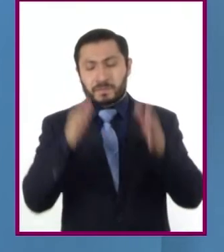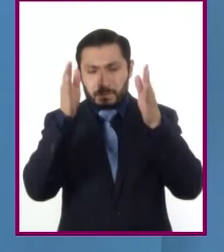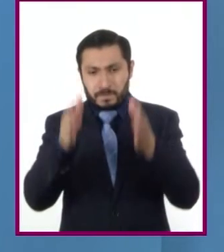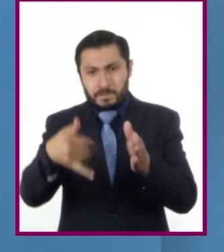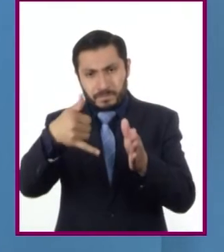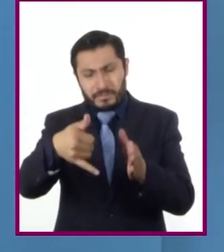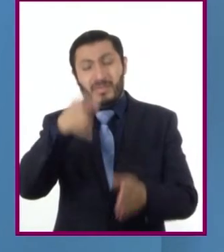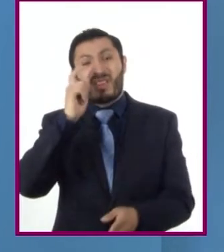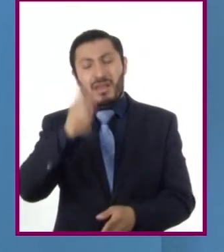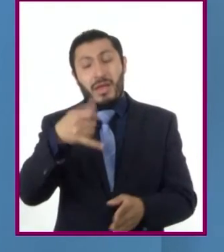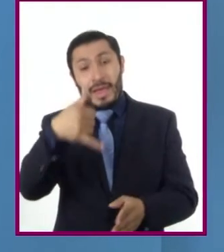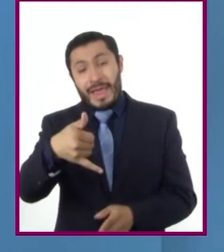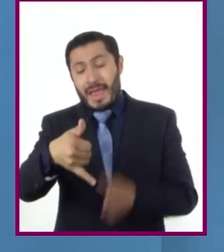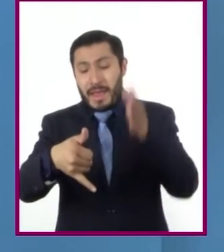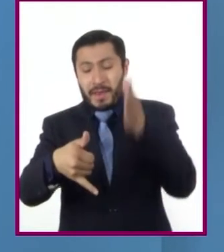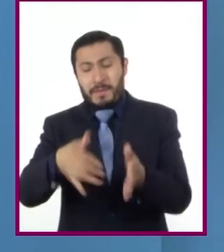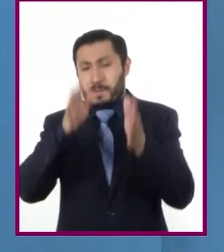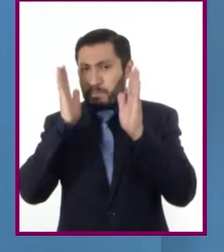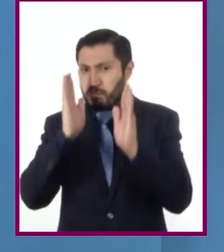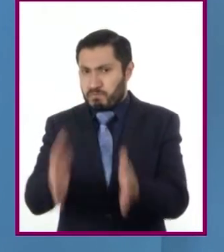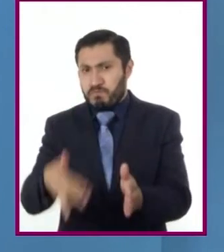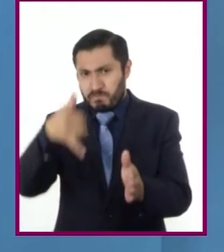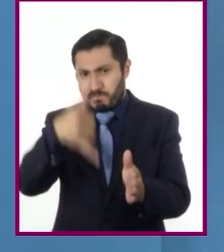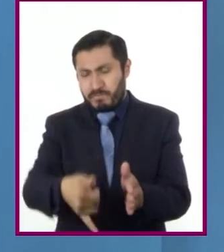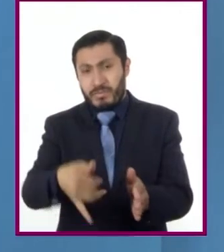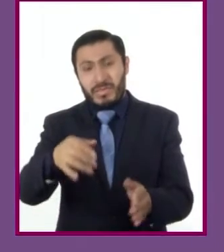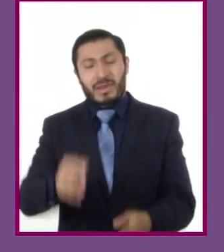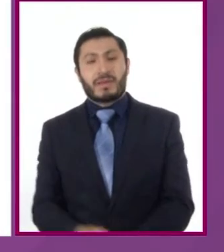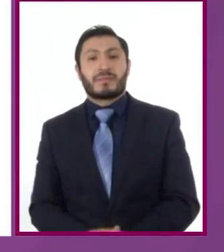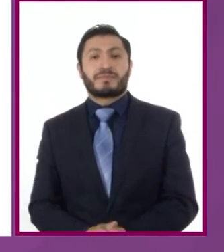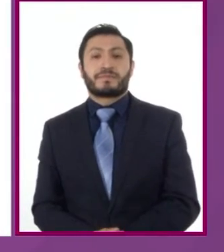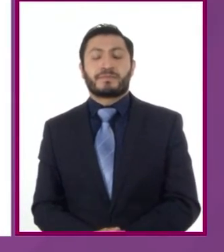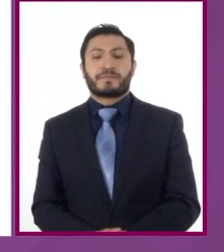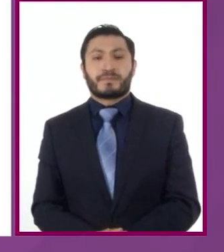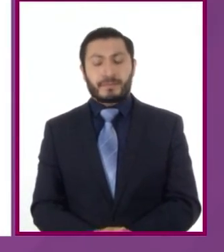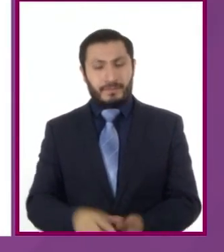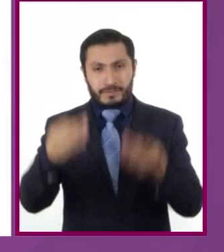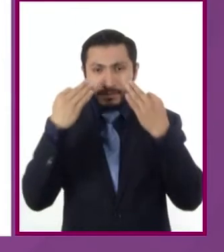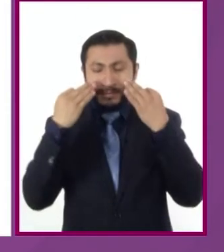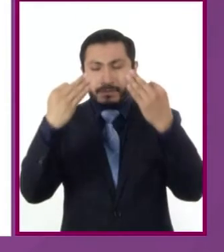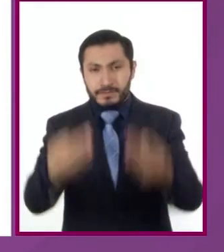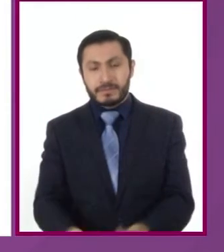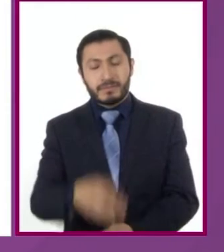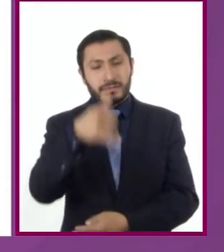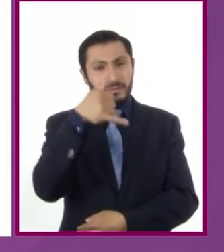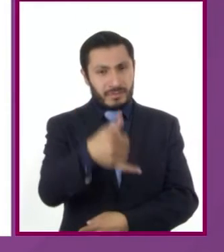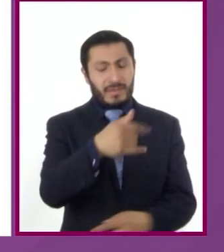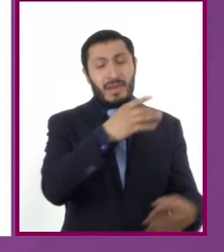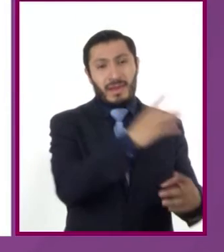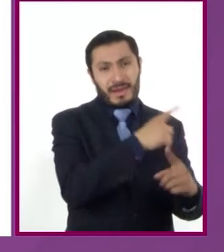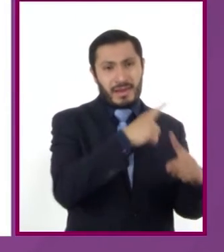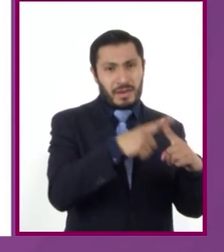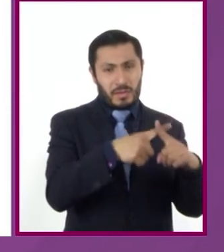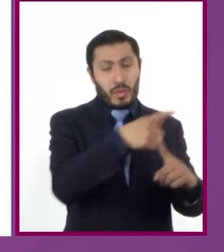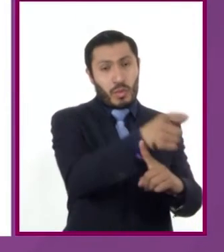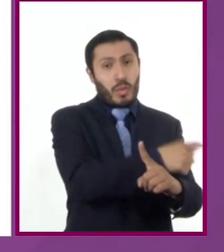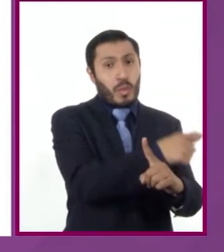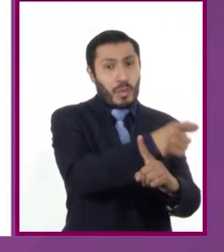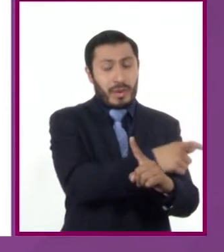decir, dejar a la Y sola con respecto al signo igual. Observemos que Y está multiplicando con